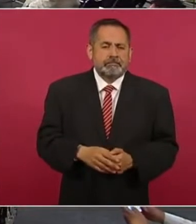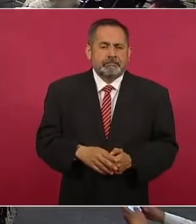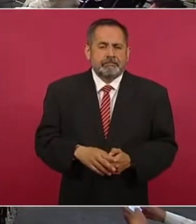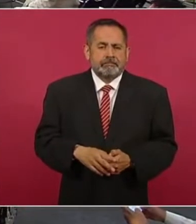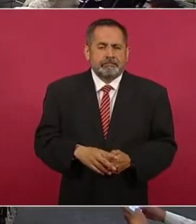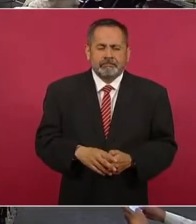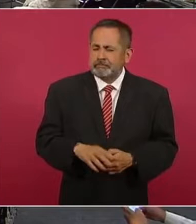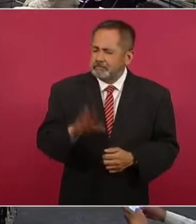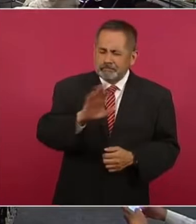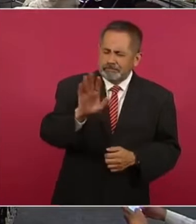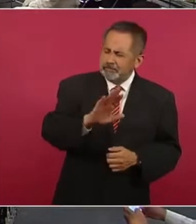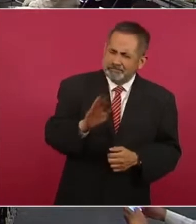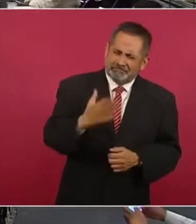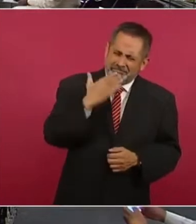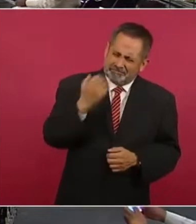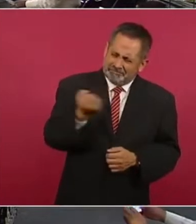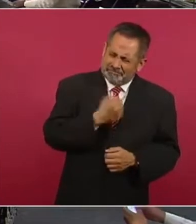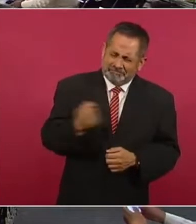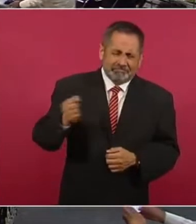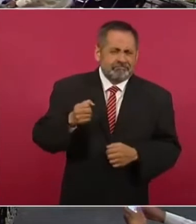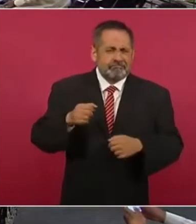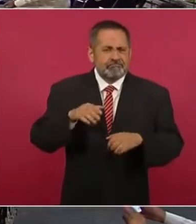los operadores aéreos,